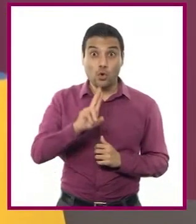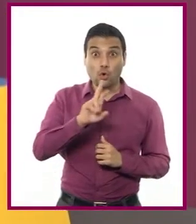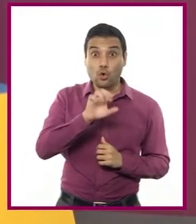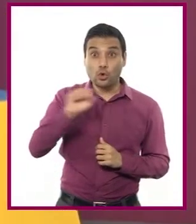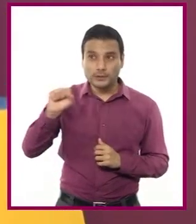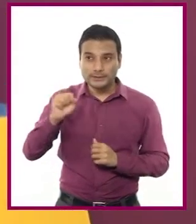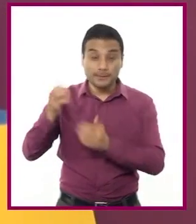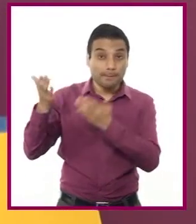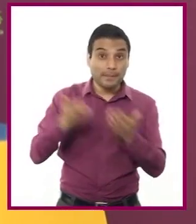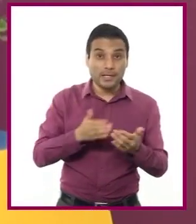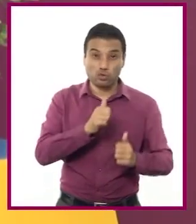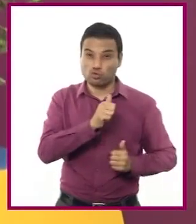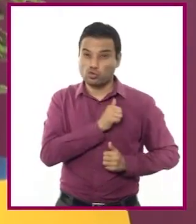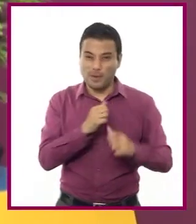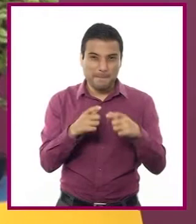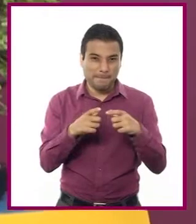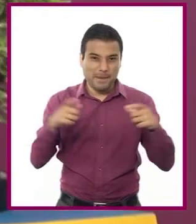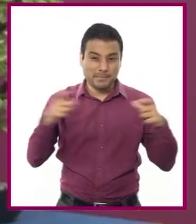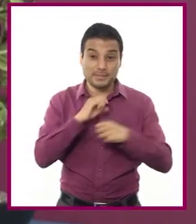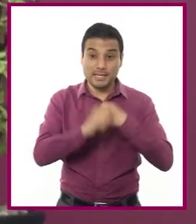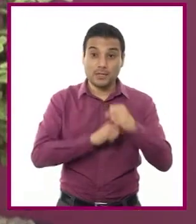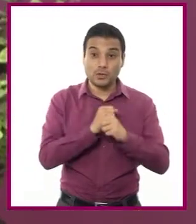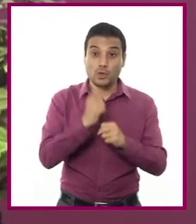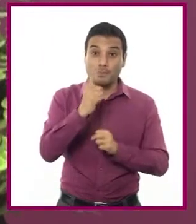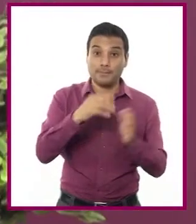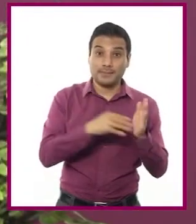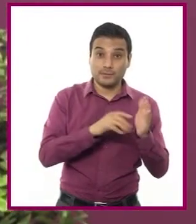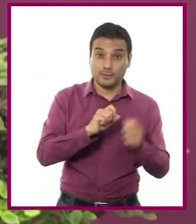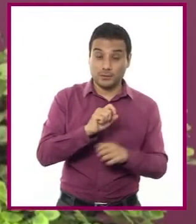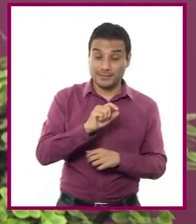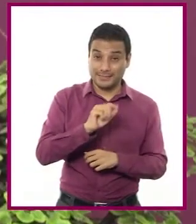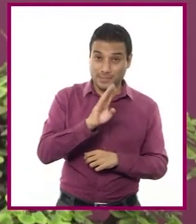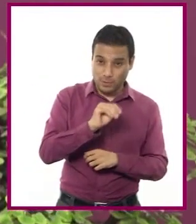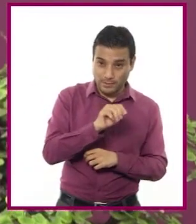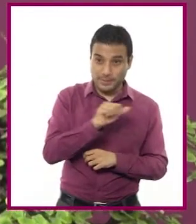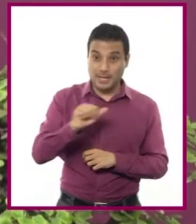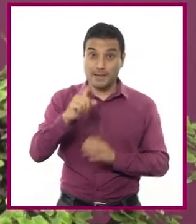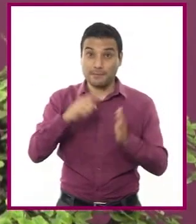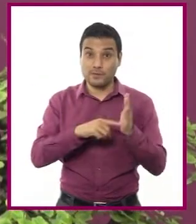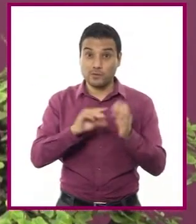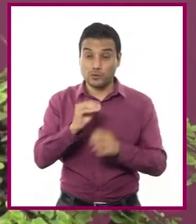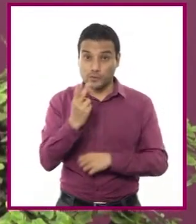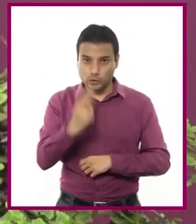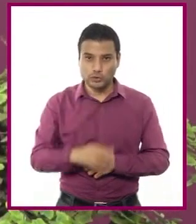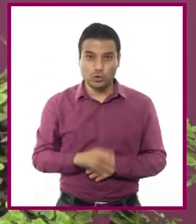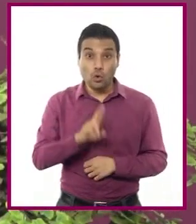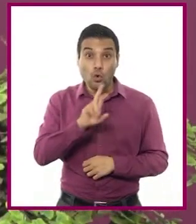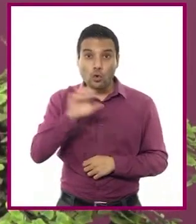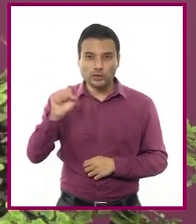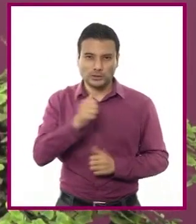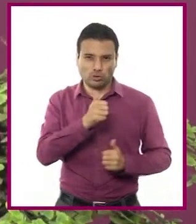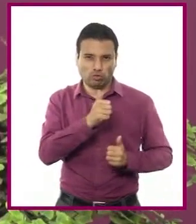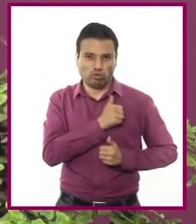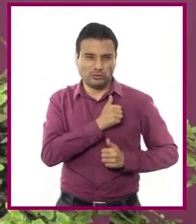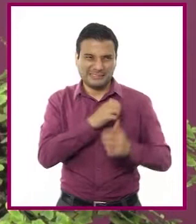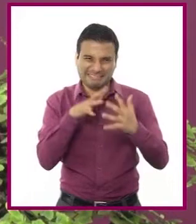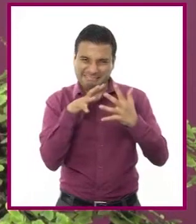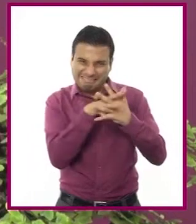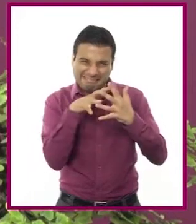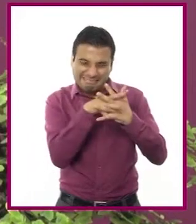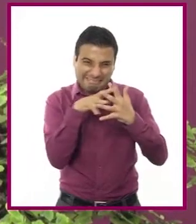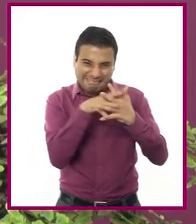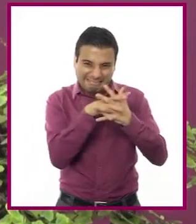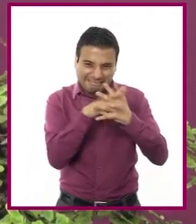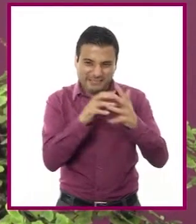Desde 1979 hasta 1992, las tropas soviéticas intentaron acabar con las milicias